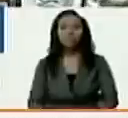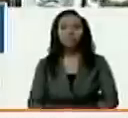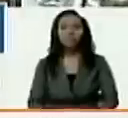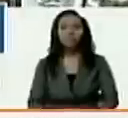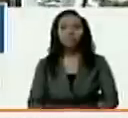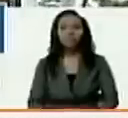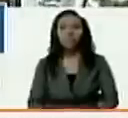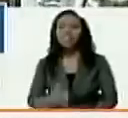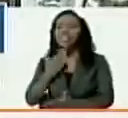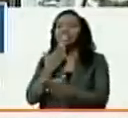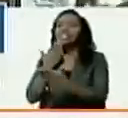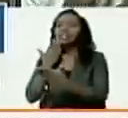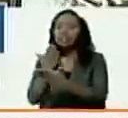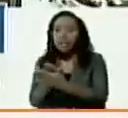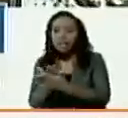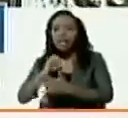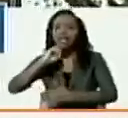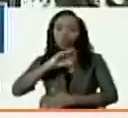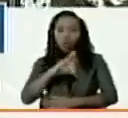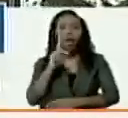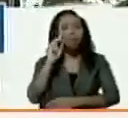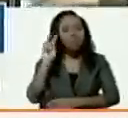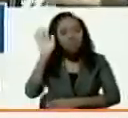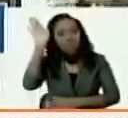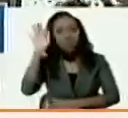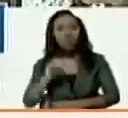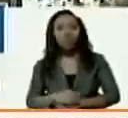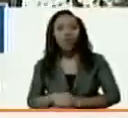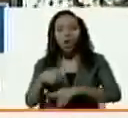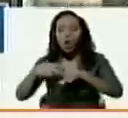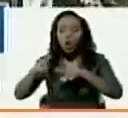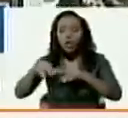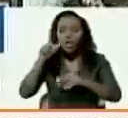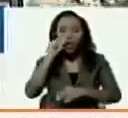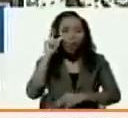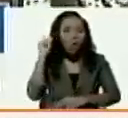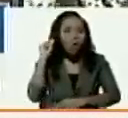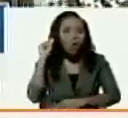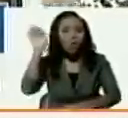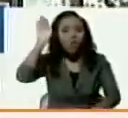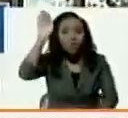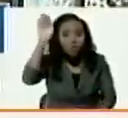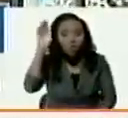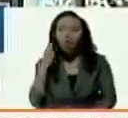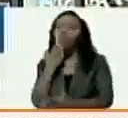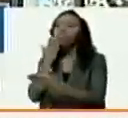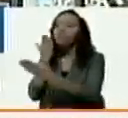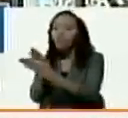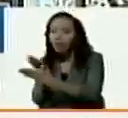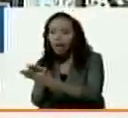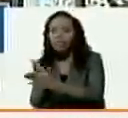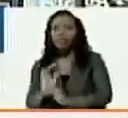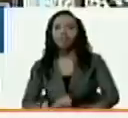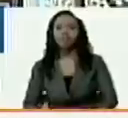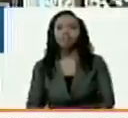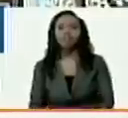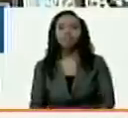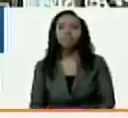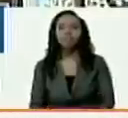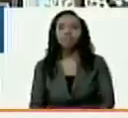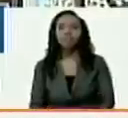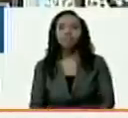Nos los va a agradecer la historia. Los niños y las niñas del futuro nos los van a agradecer.